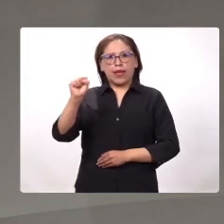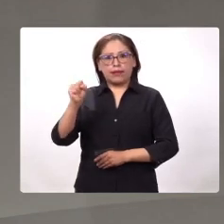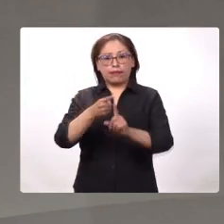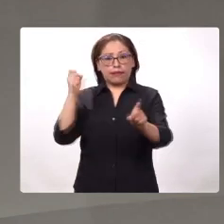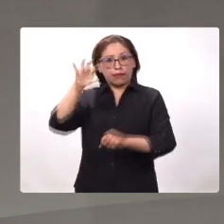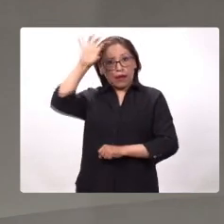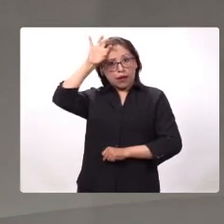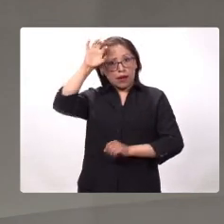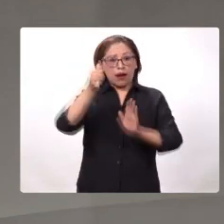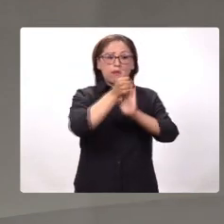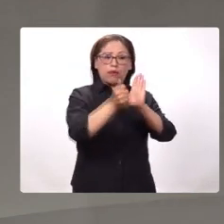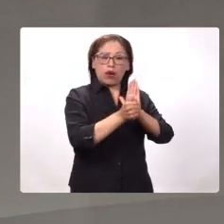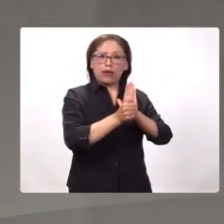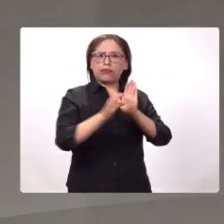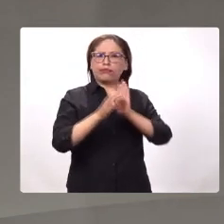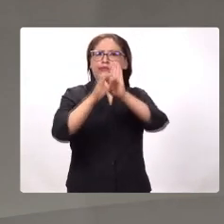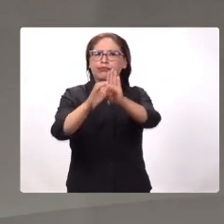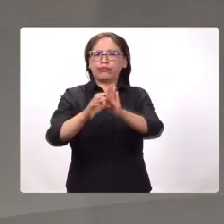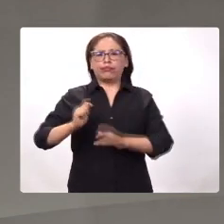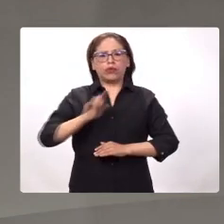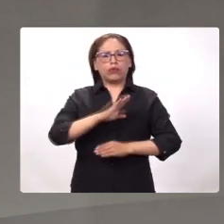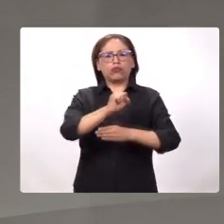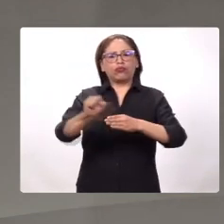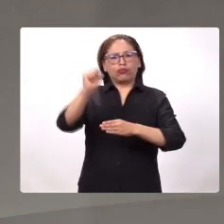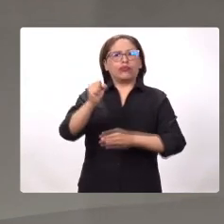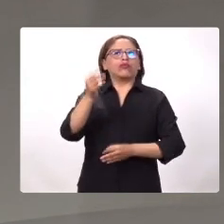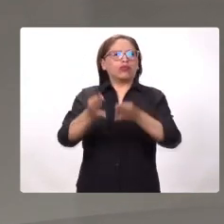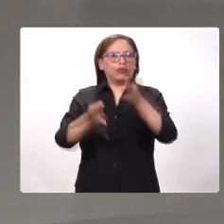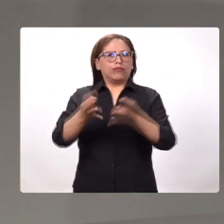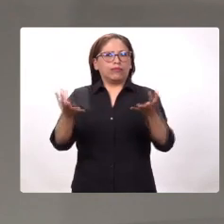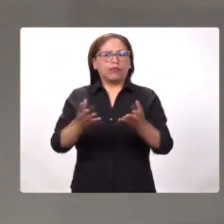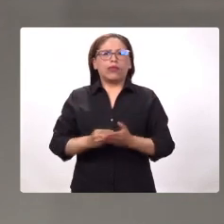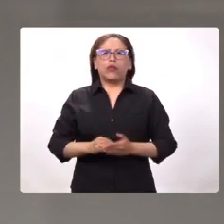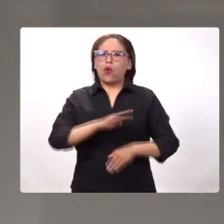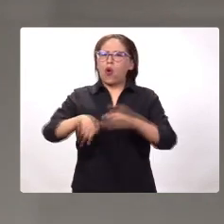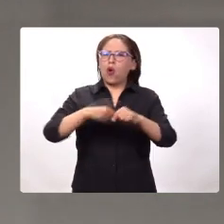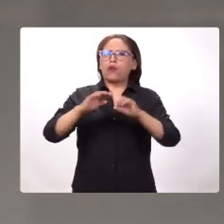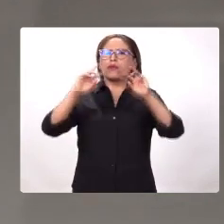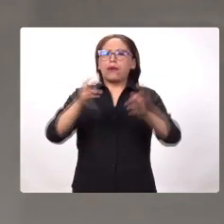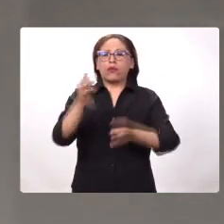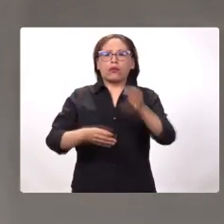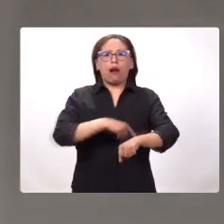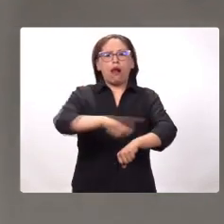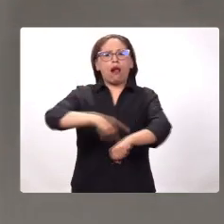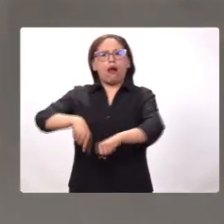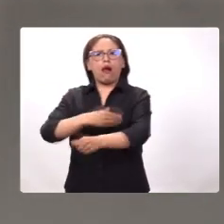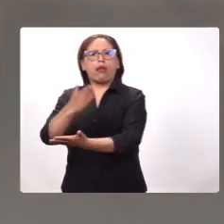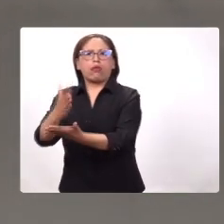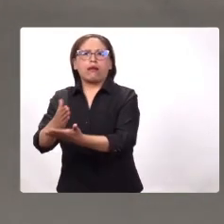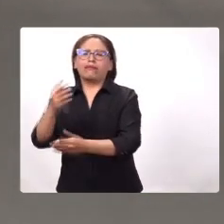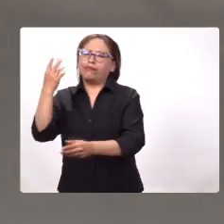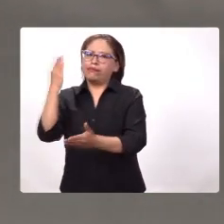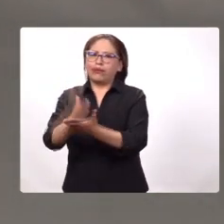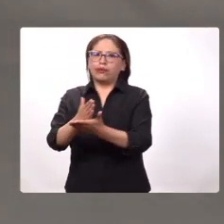Egues, tarijeño, abogado, candidato al Tribunal Supremo de Justicia. Pretendo erradicar toda forma de retardación y